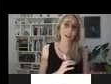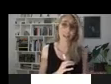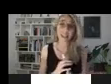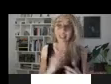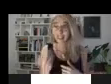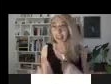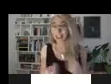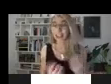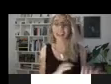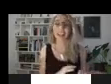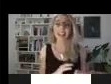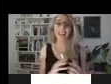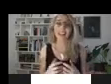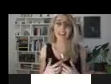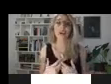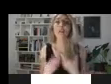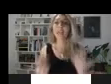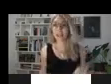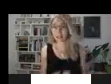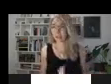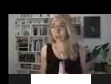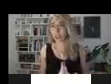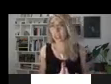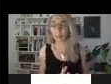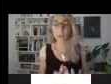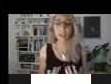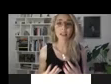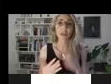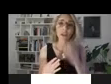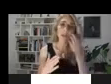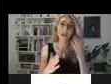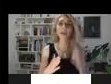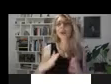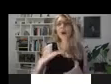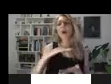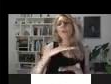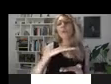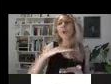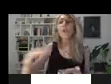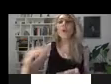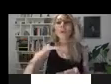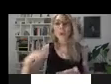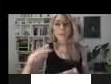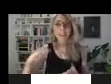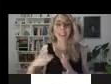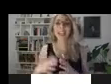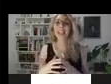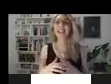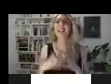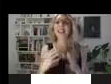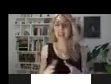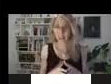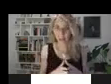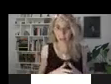estrategias de venta que operan dentro del campo del arte contemporáneo, no lo podemos